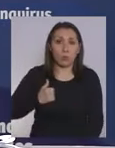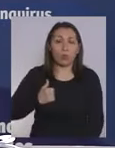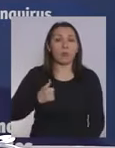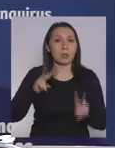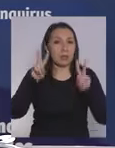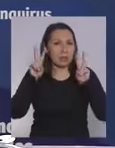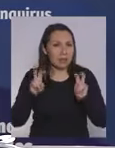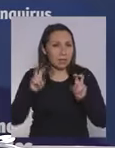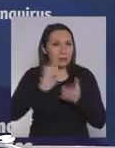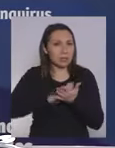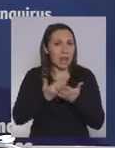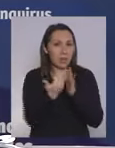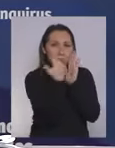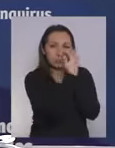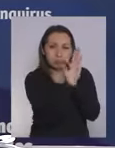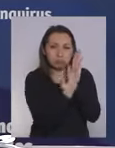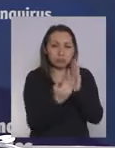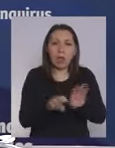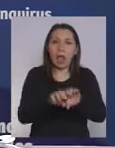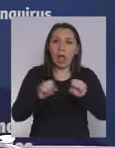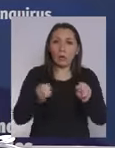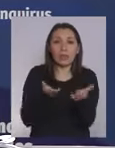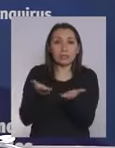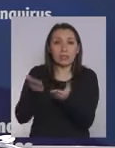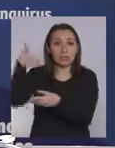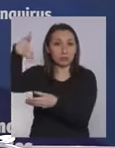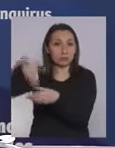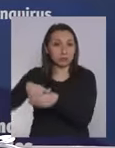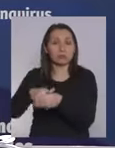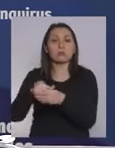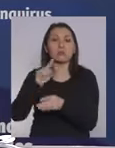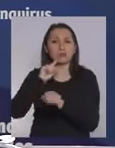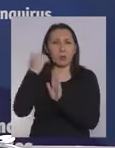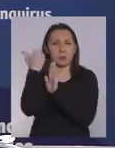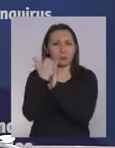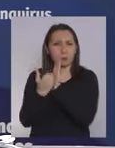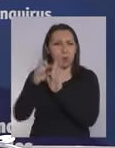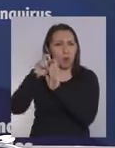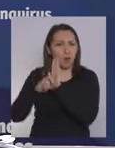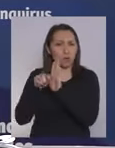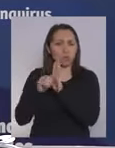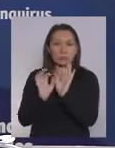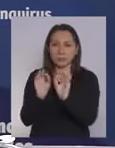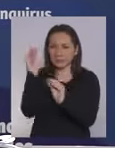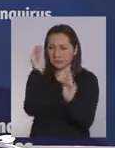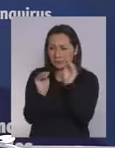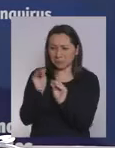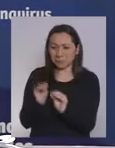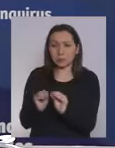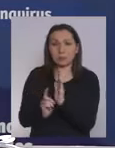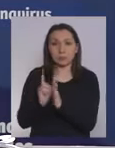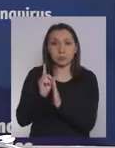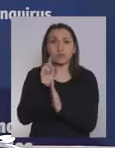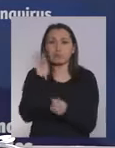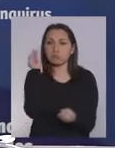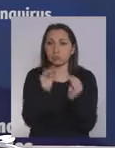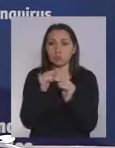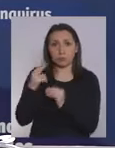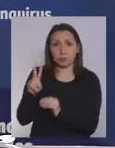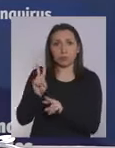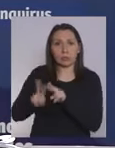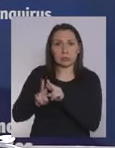sanitarias que nosotros hemos acordado con el servel mediante un protocolo muy bien hecho de hecho desarrollado también por